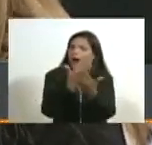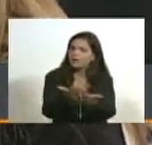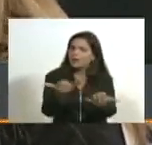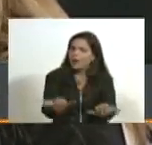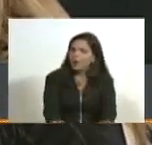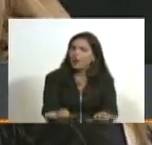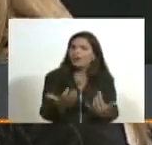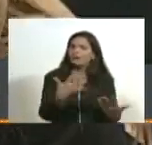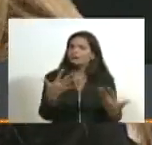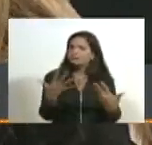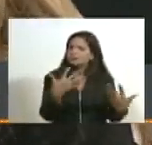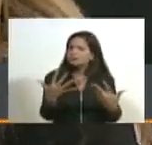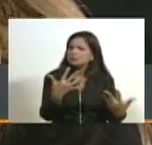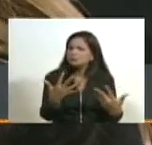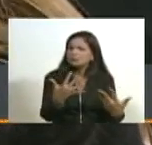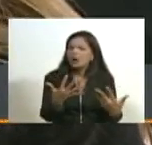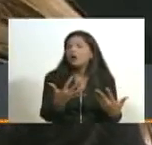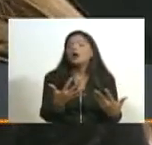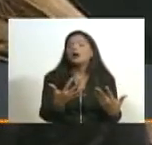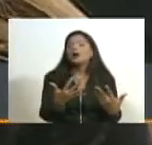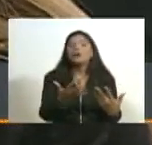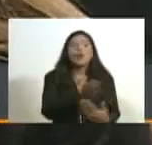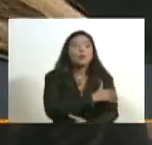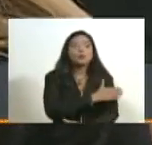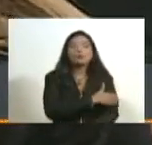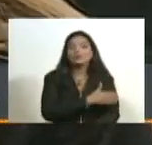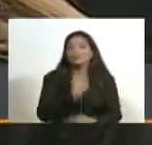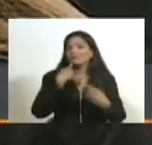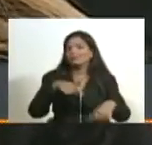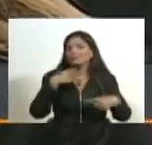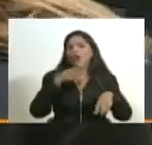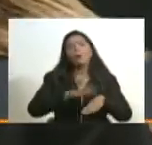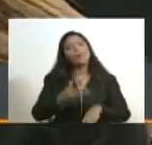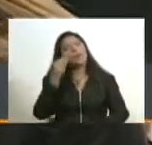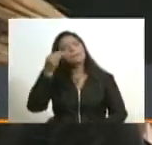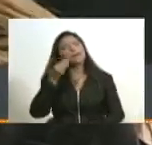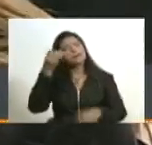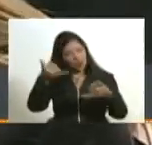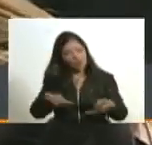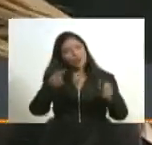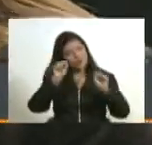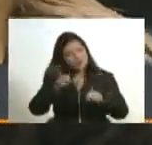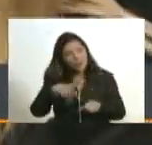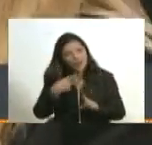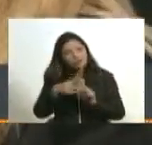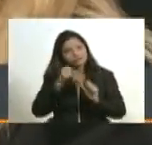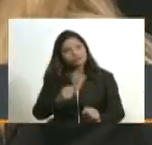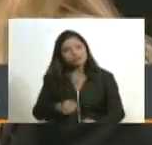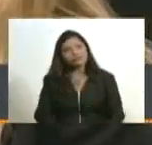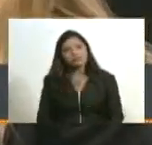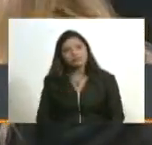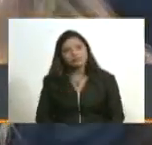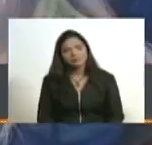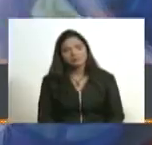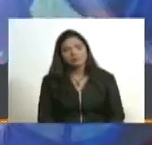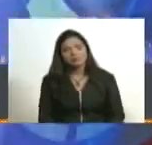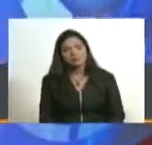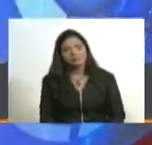las negociaciones con la oposición han fracasado. ¿Por qué piensa que esta vez podrían ser exitosas? Porque